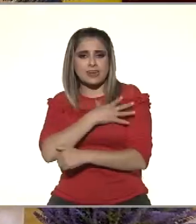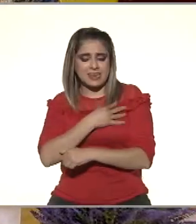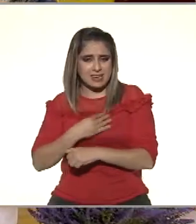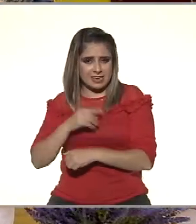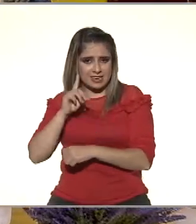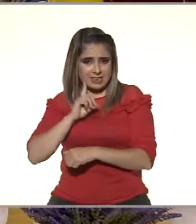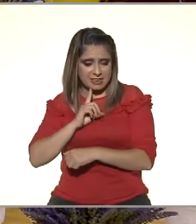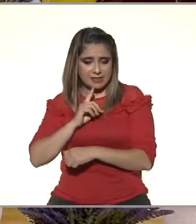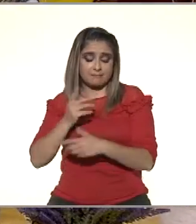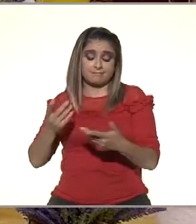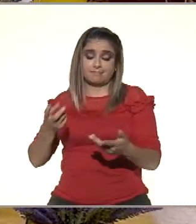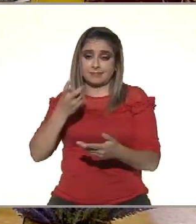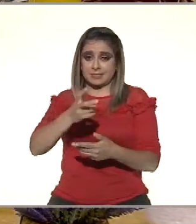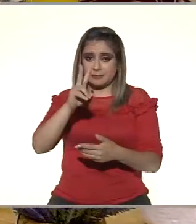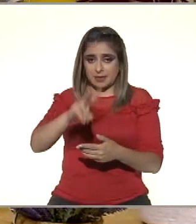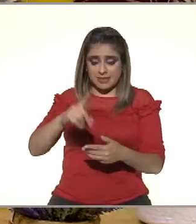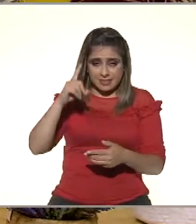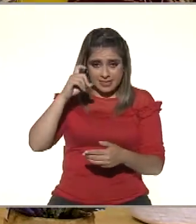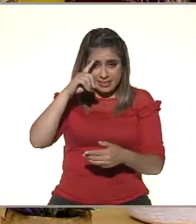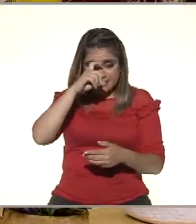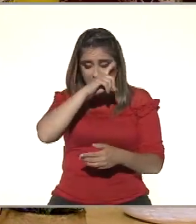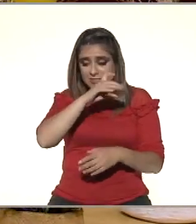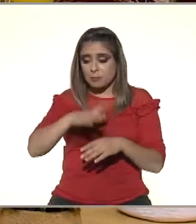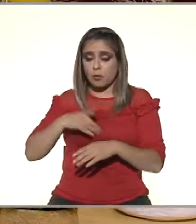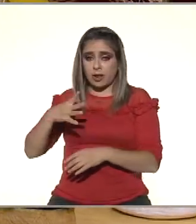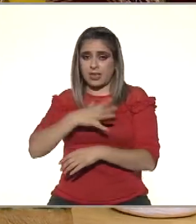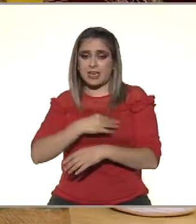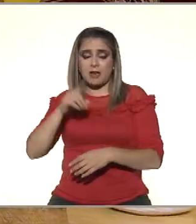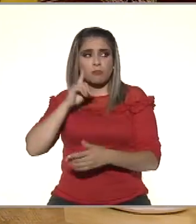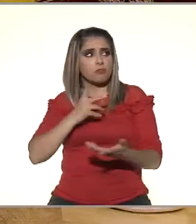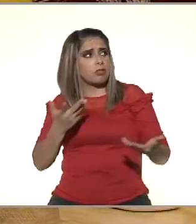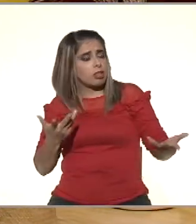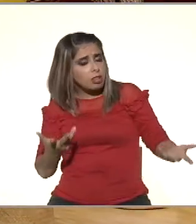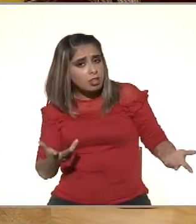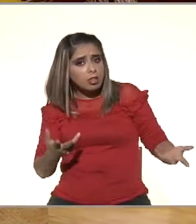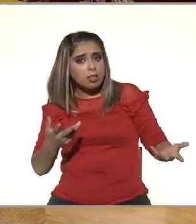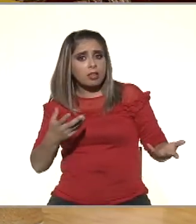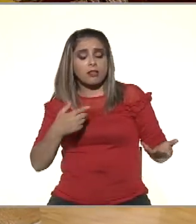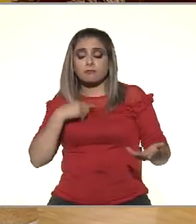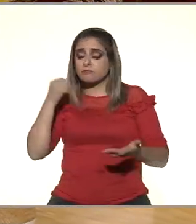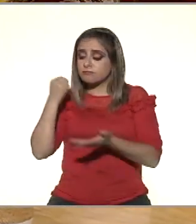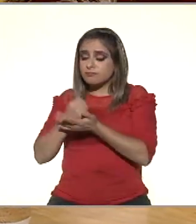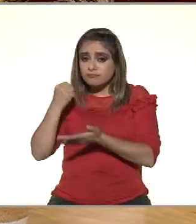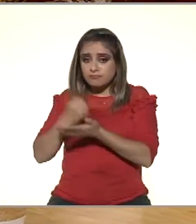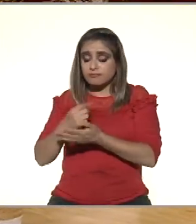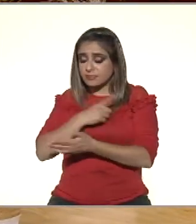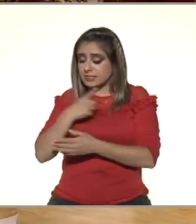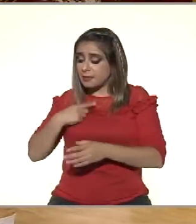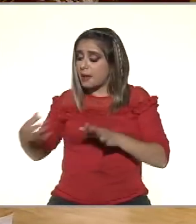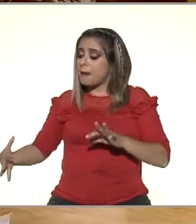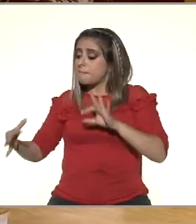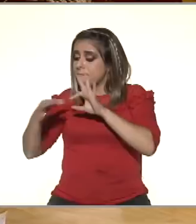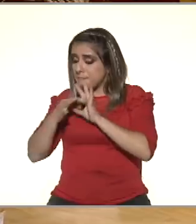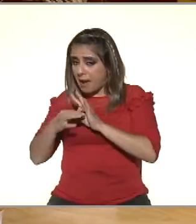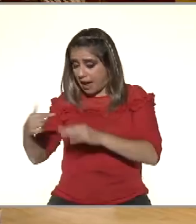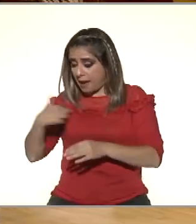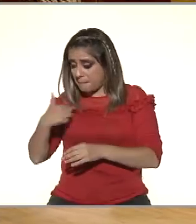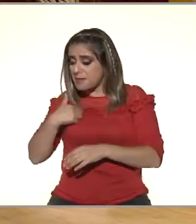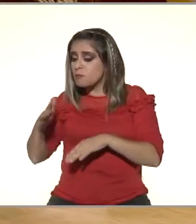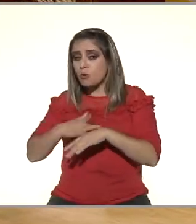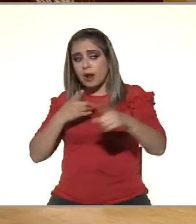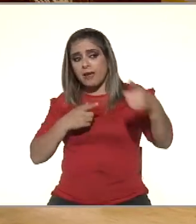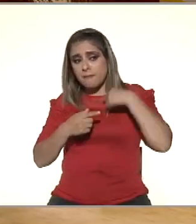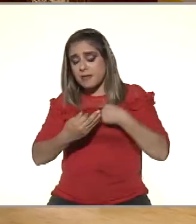que eso es muy complicado porque la colocas en un papel en el que la estás forzando a hacer una alianza con ella, la que le